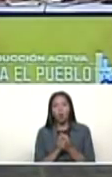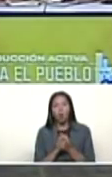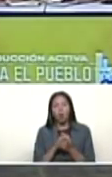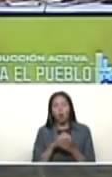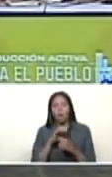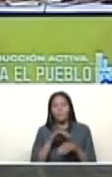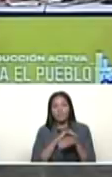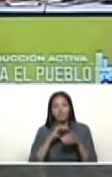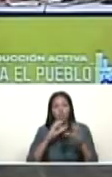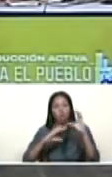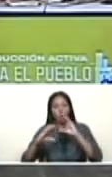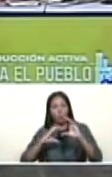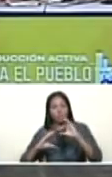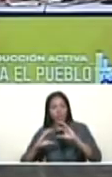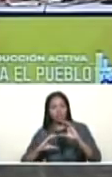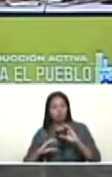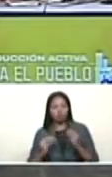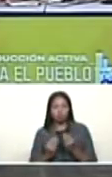Jorge Rodríguez,